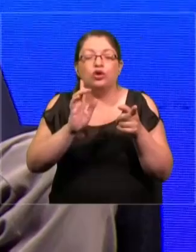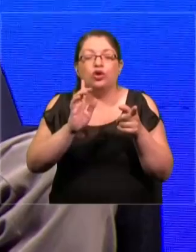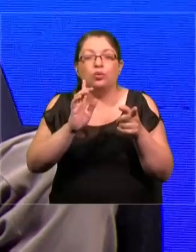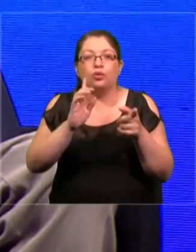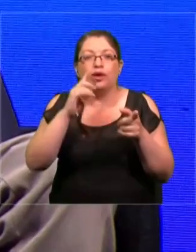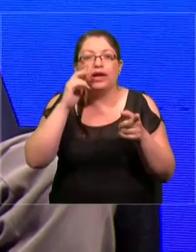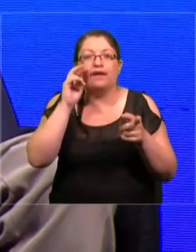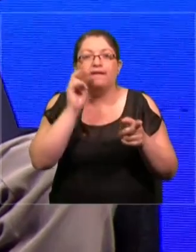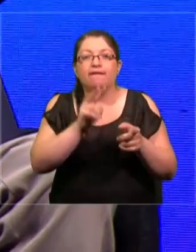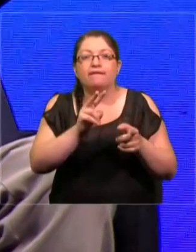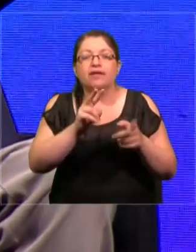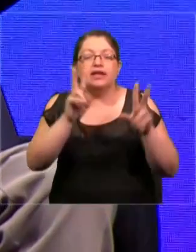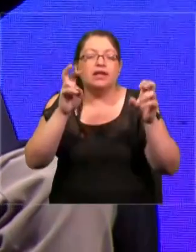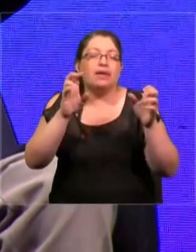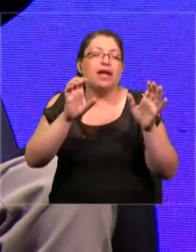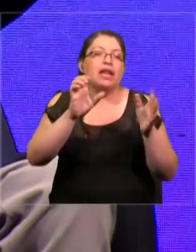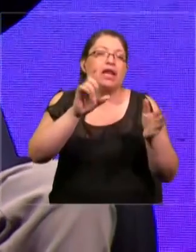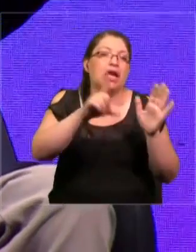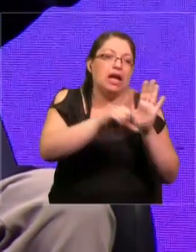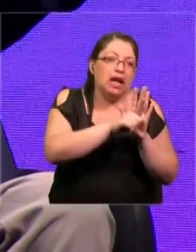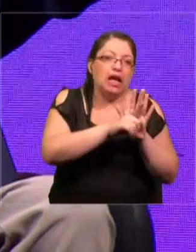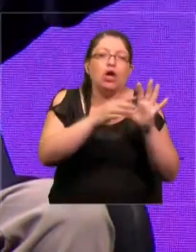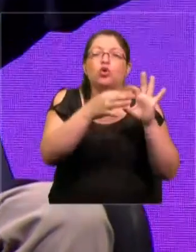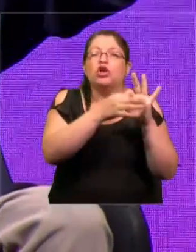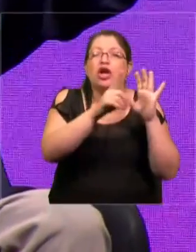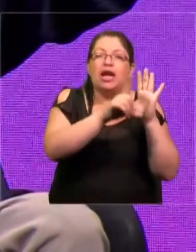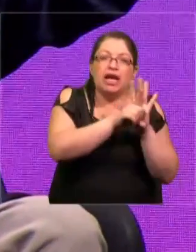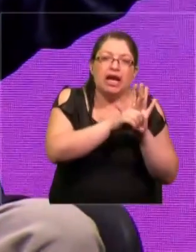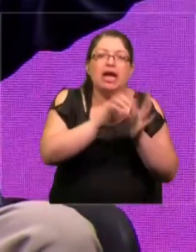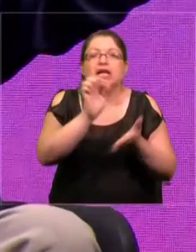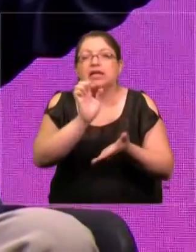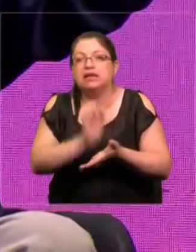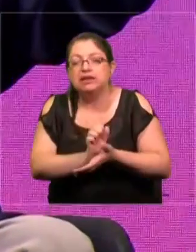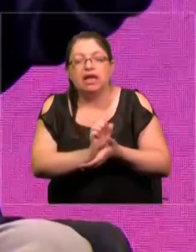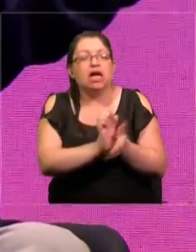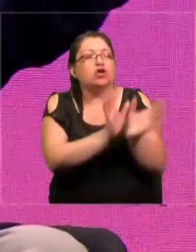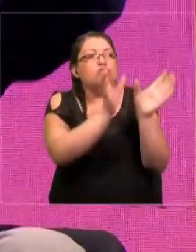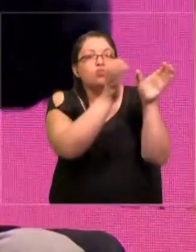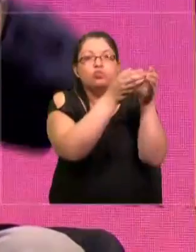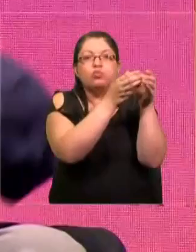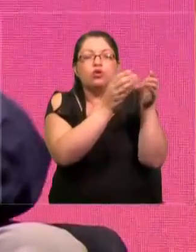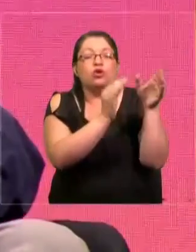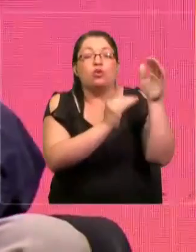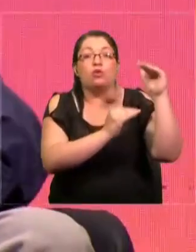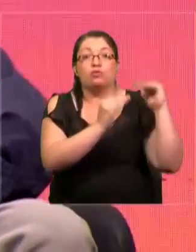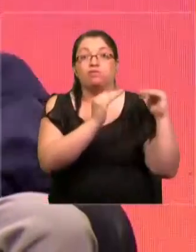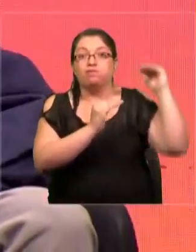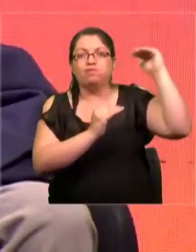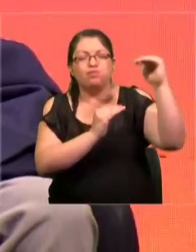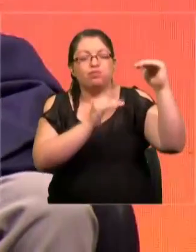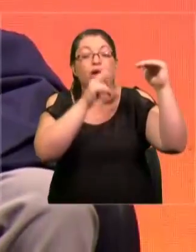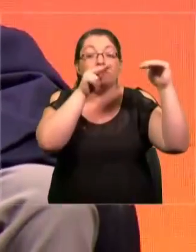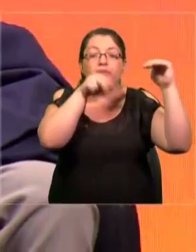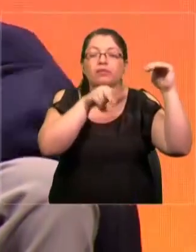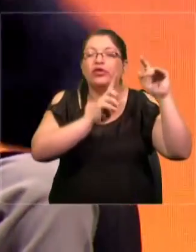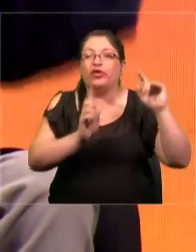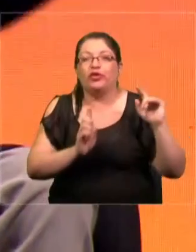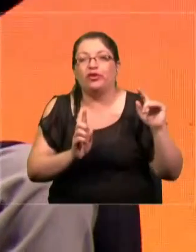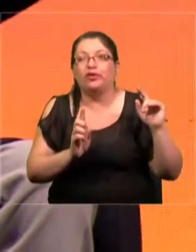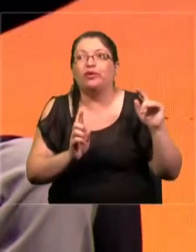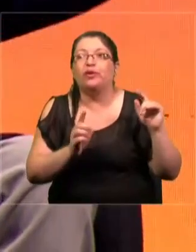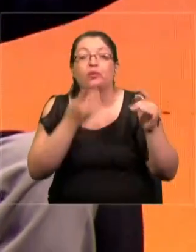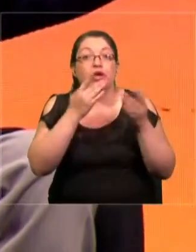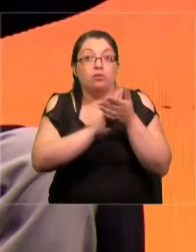el Estado, desde la ley, desde la clase dominante hacia abajo, porque